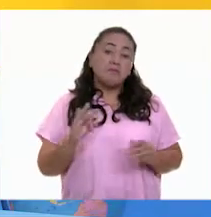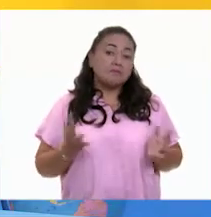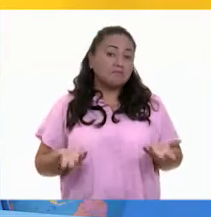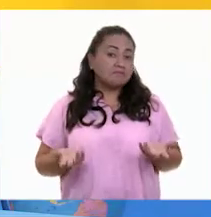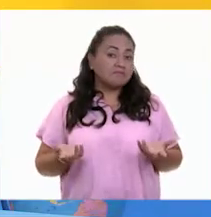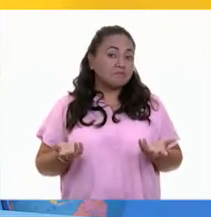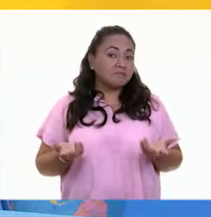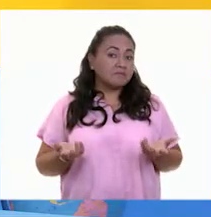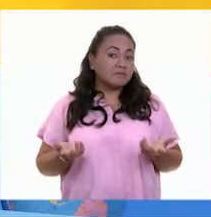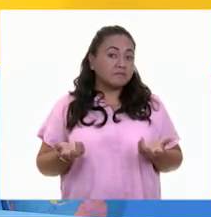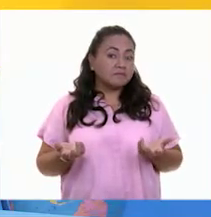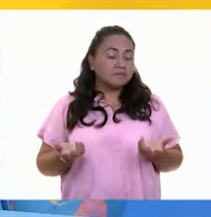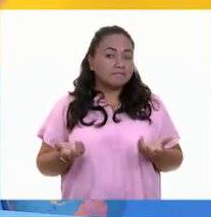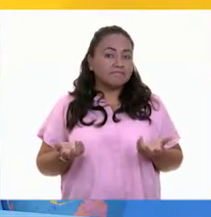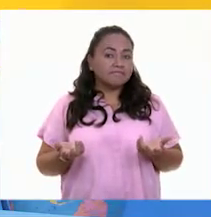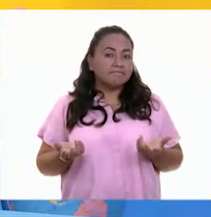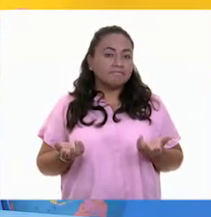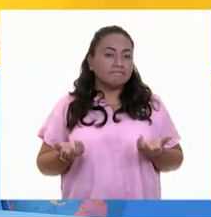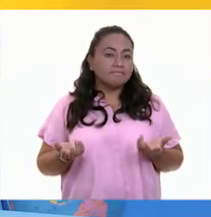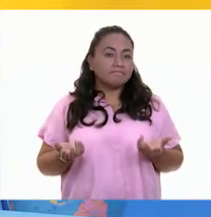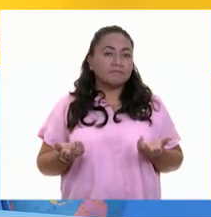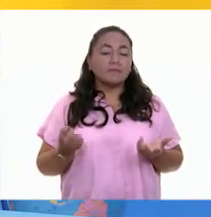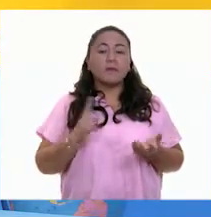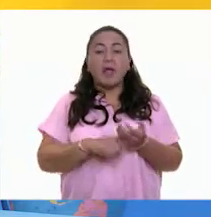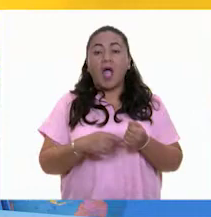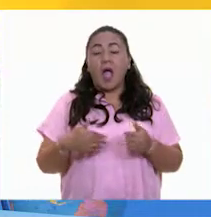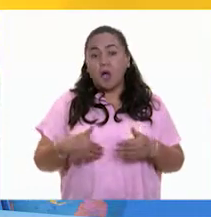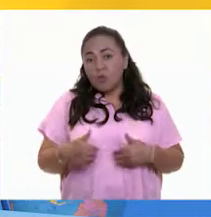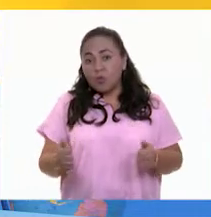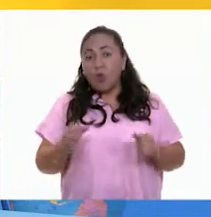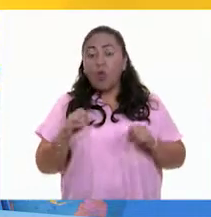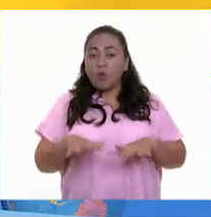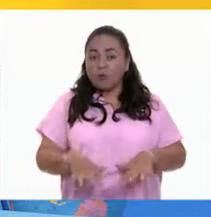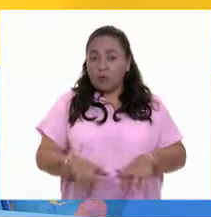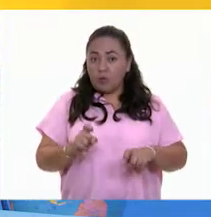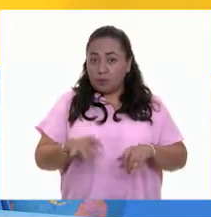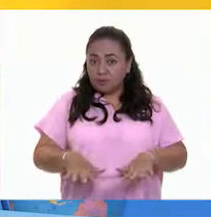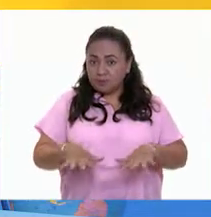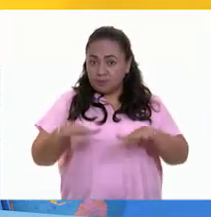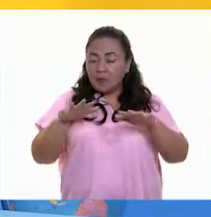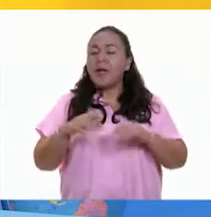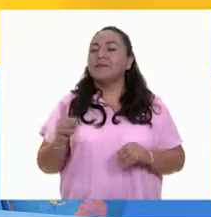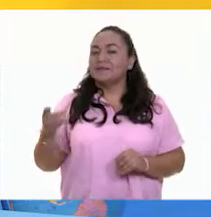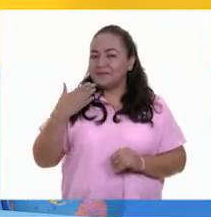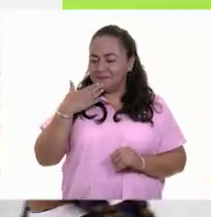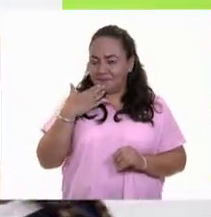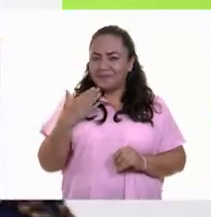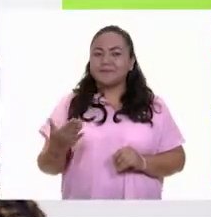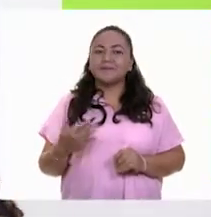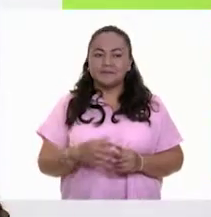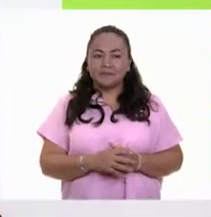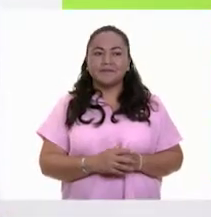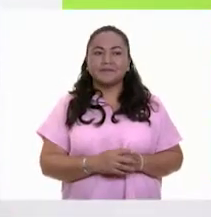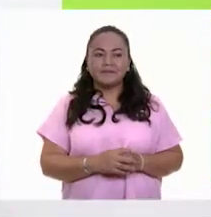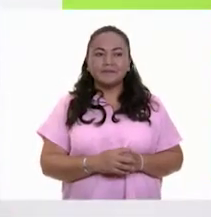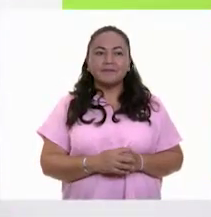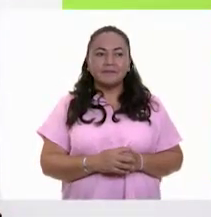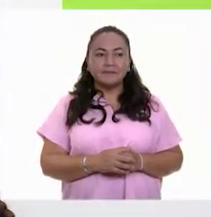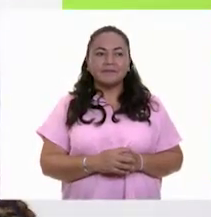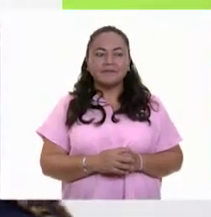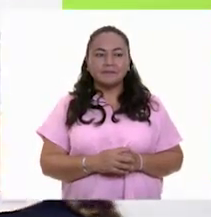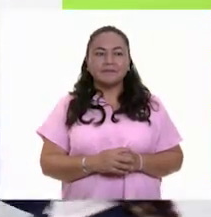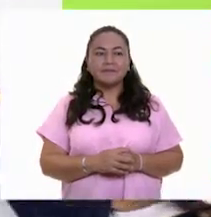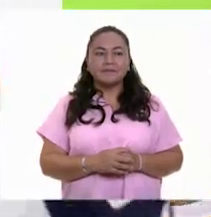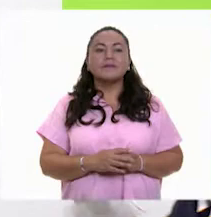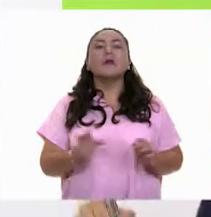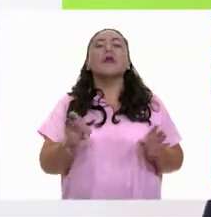ser la hambruna. ¿Y las inundaciones? Muy bien. Sí. ¿Es correcto? ¿O